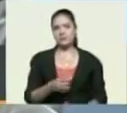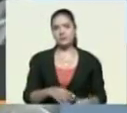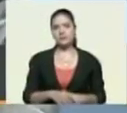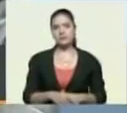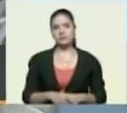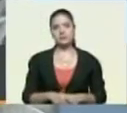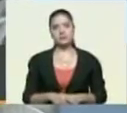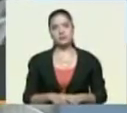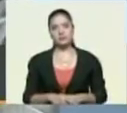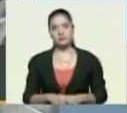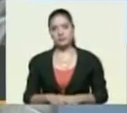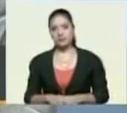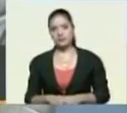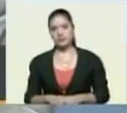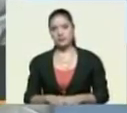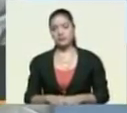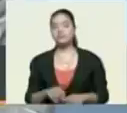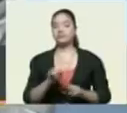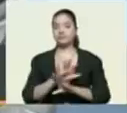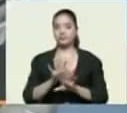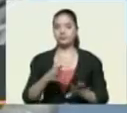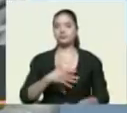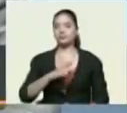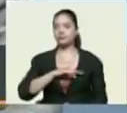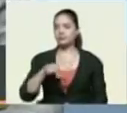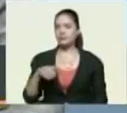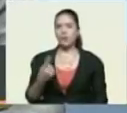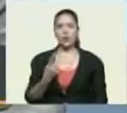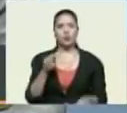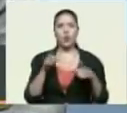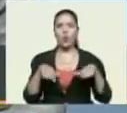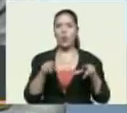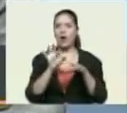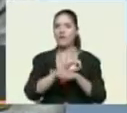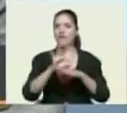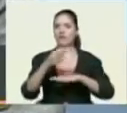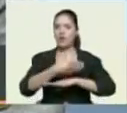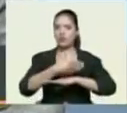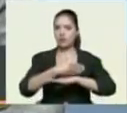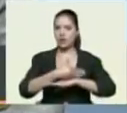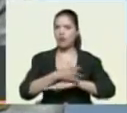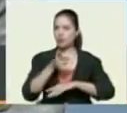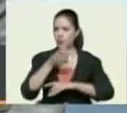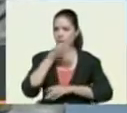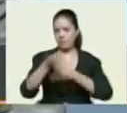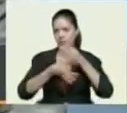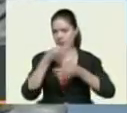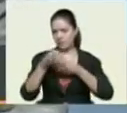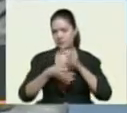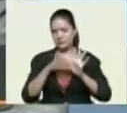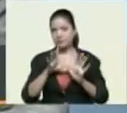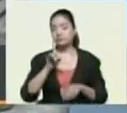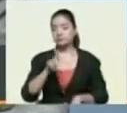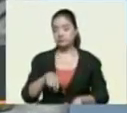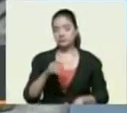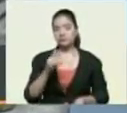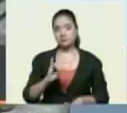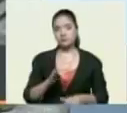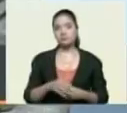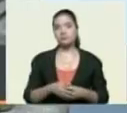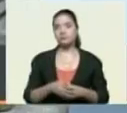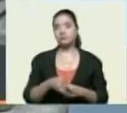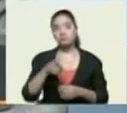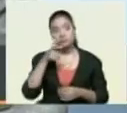Y obviamente que no solamente es en zonas fronterizas, como usted señala, también